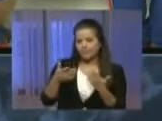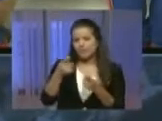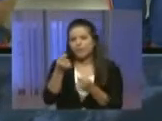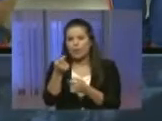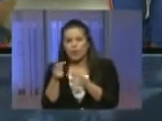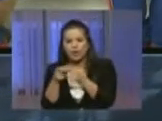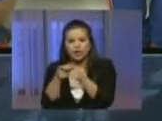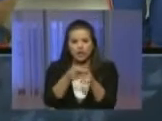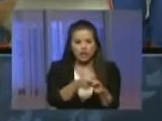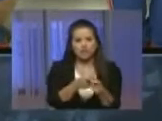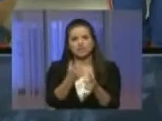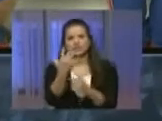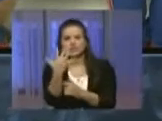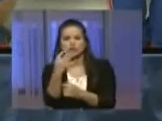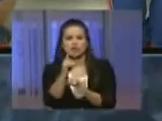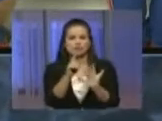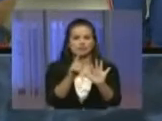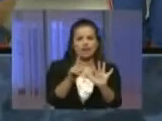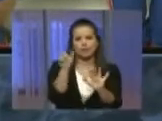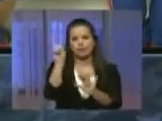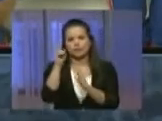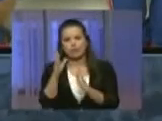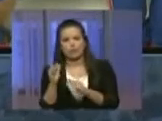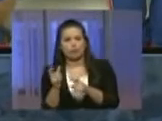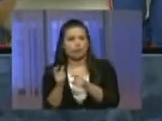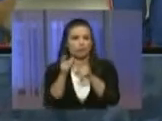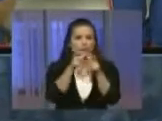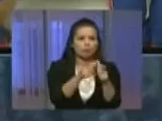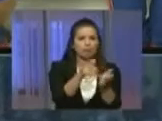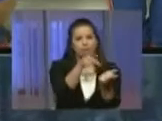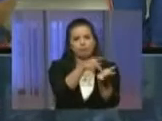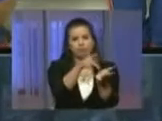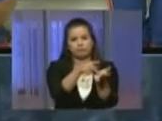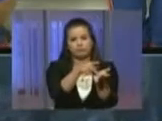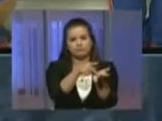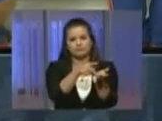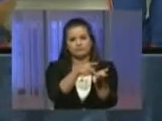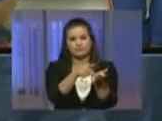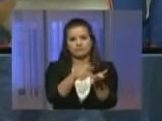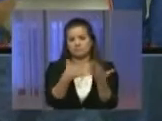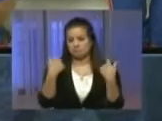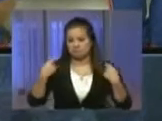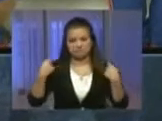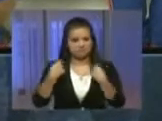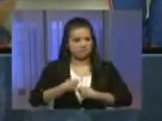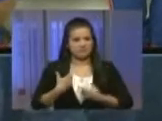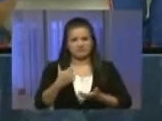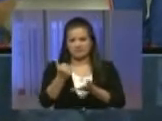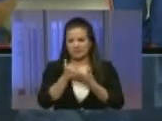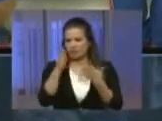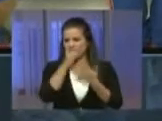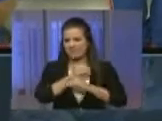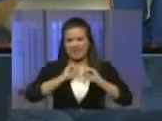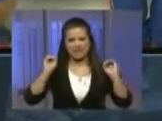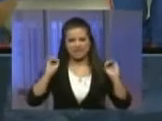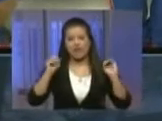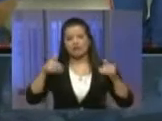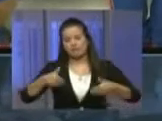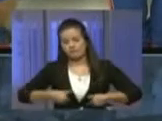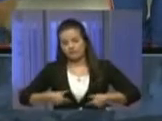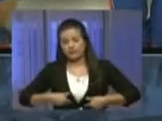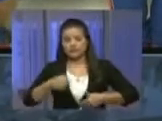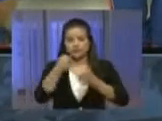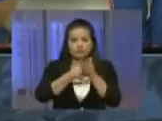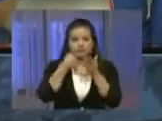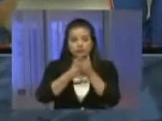grupo cinco seis totalmente desprovista de cualquier ayuda pariendo llegaban a